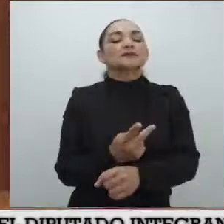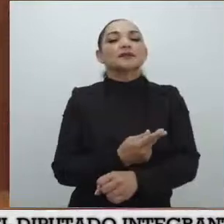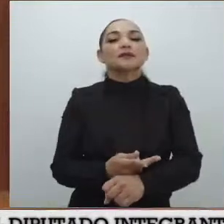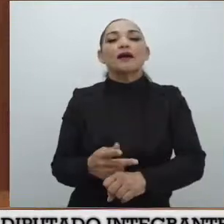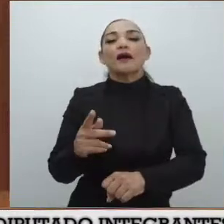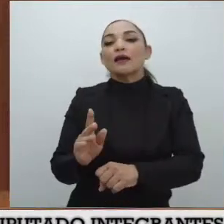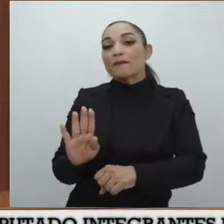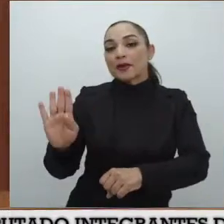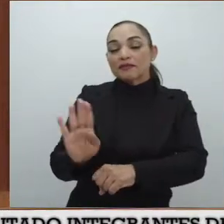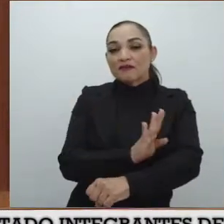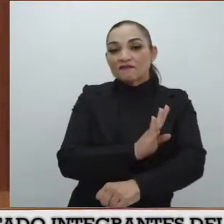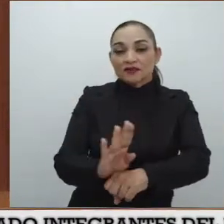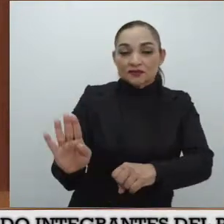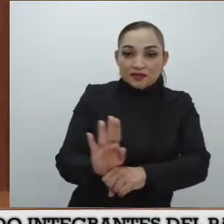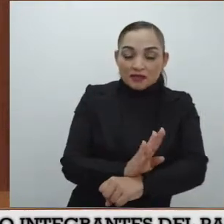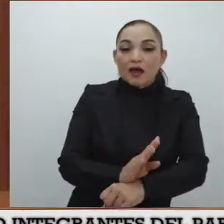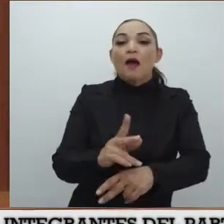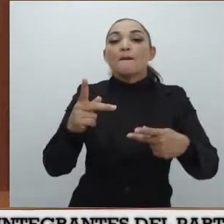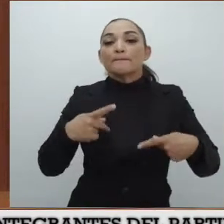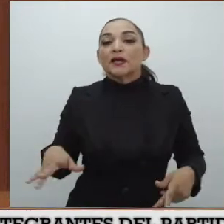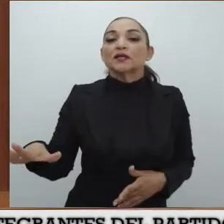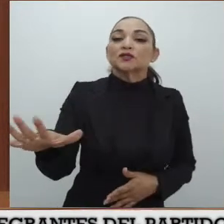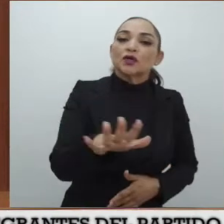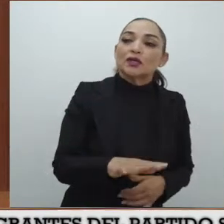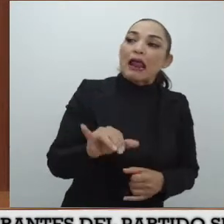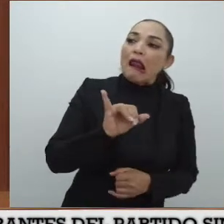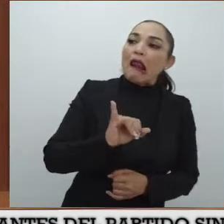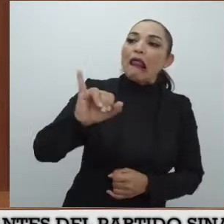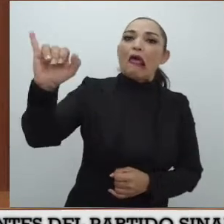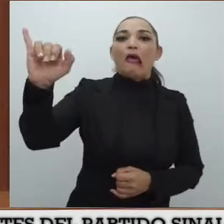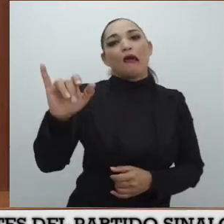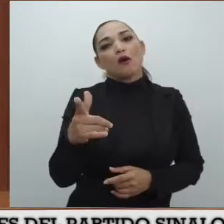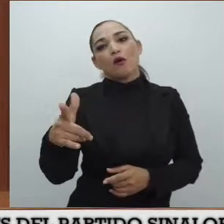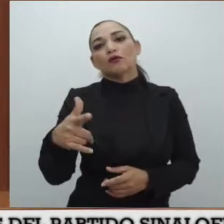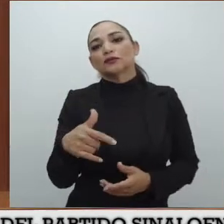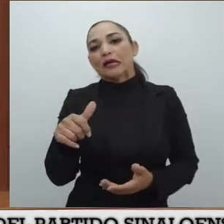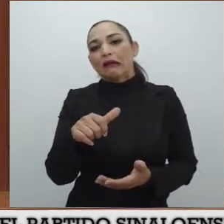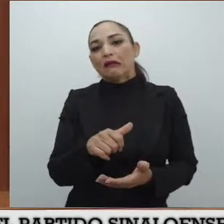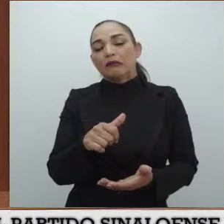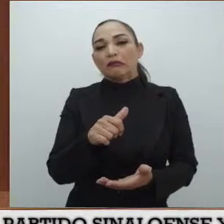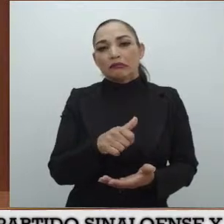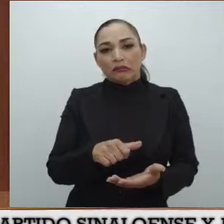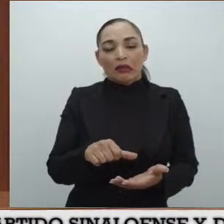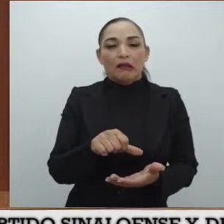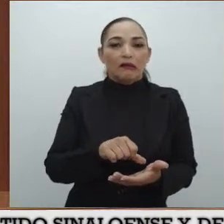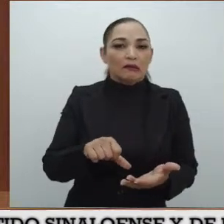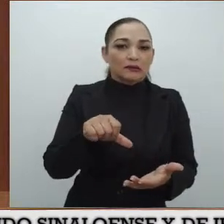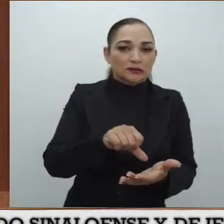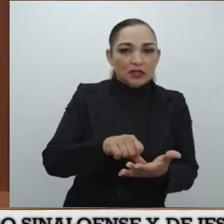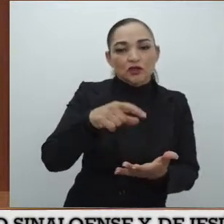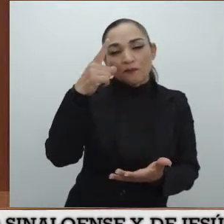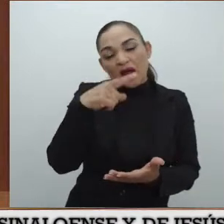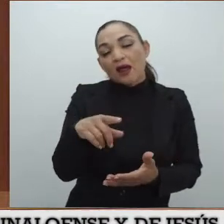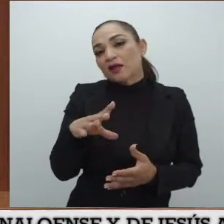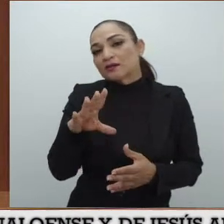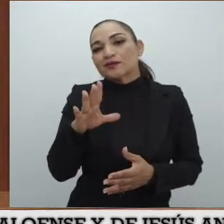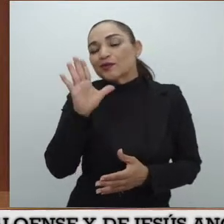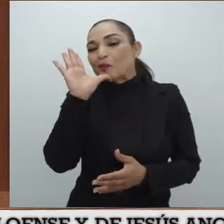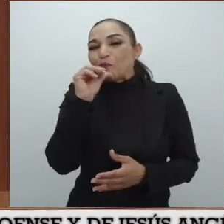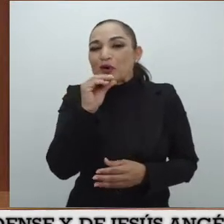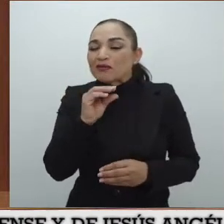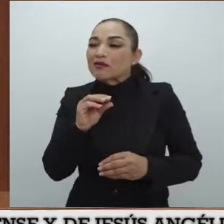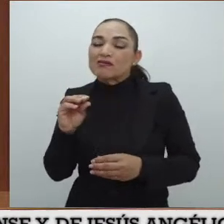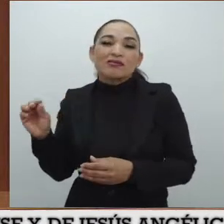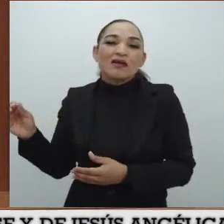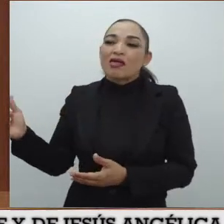las zonas alejadas del centro, que por cuestiones de falta de recursos económicos o tiempo no pueden trasladarse a otro lugar a